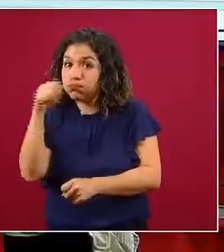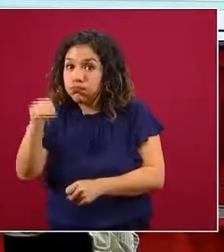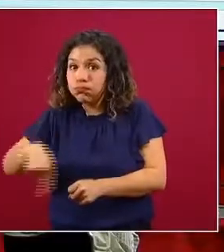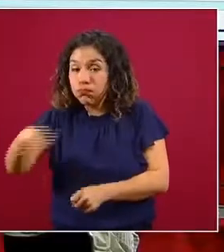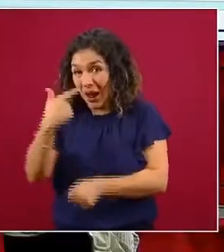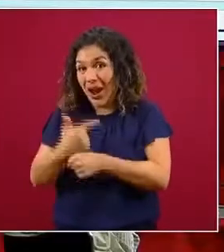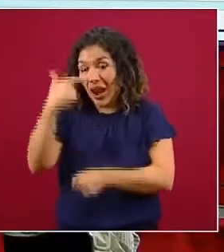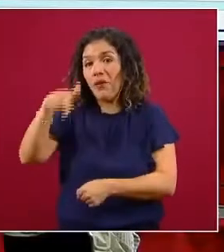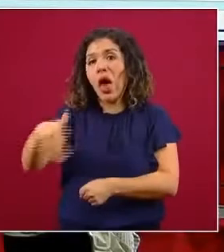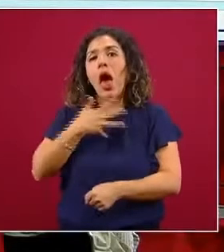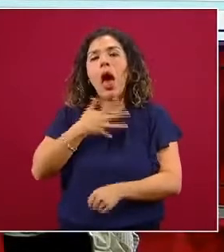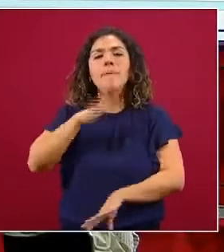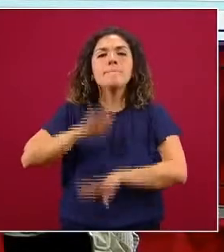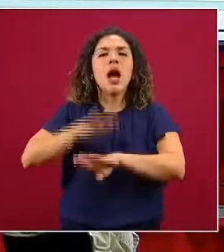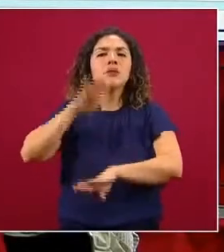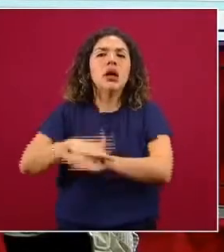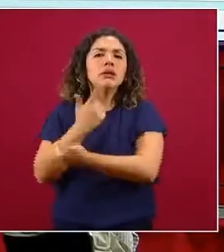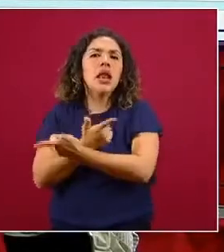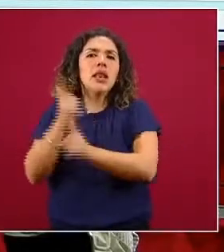mayor disponibilidad.